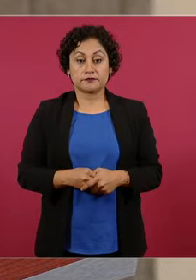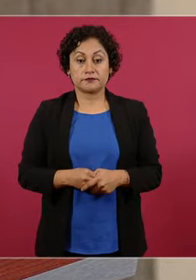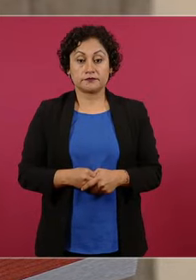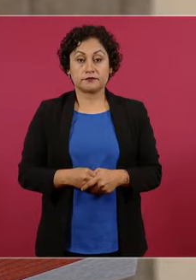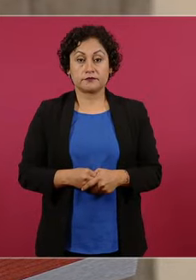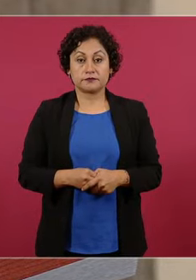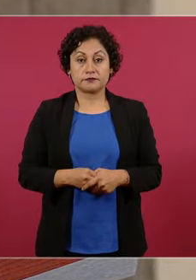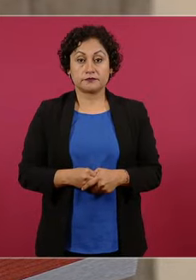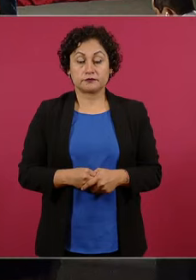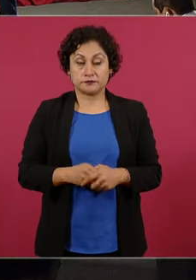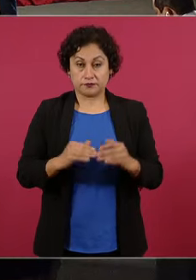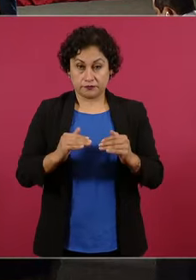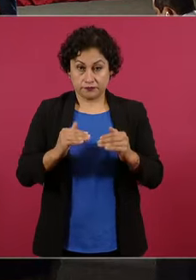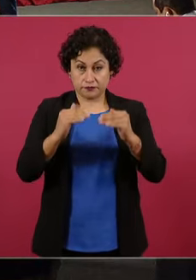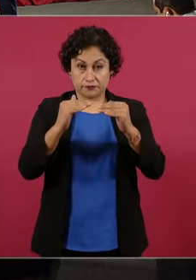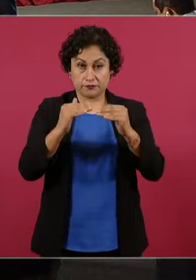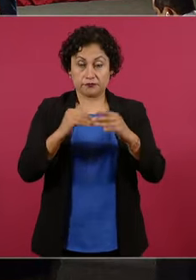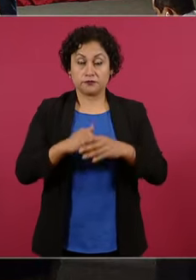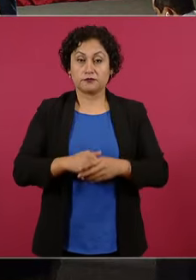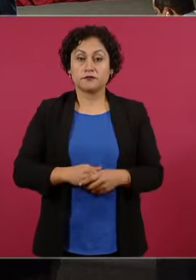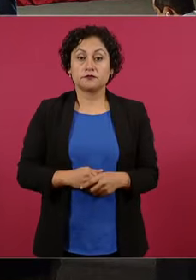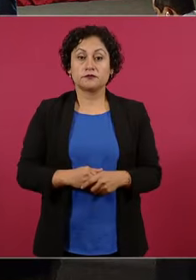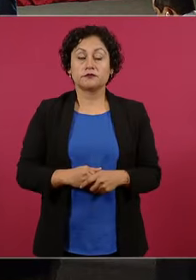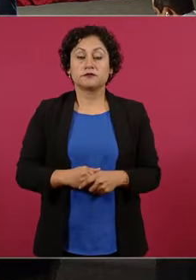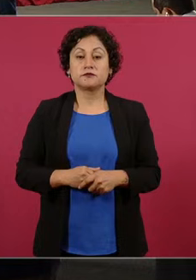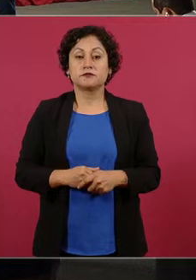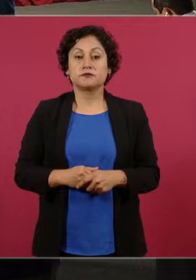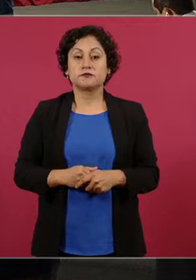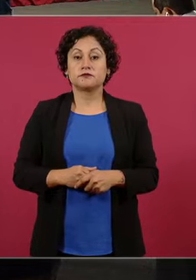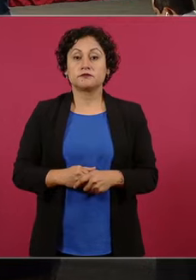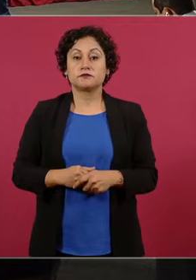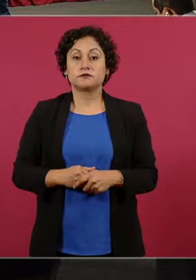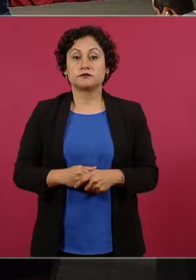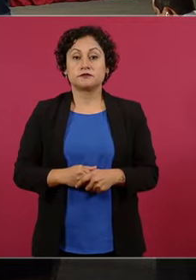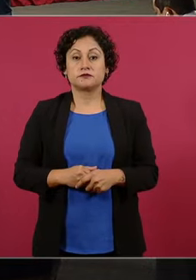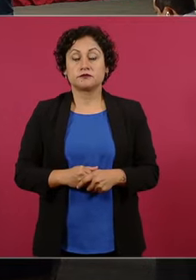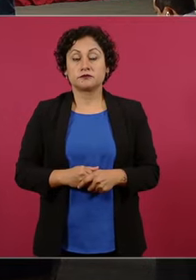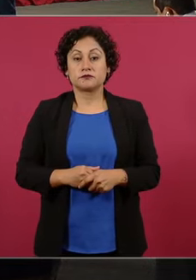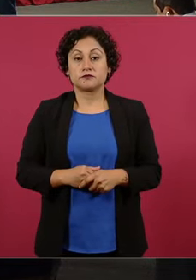Arriba, ¿no? Sí. Las expresiones no pueden contener